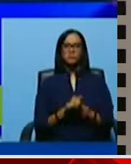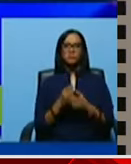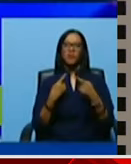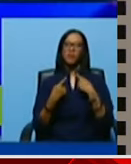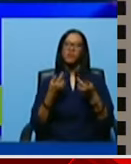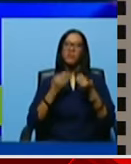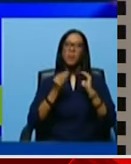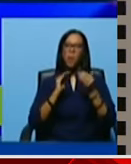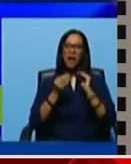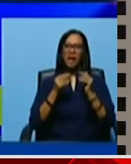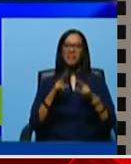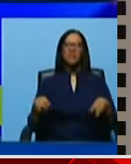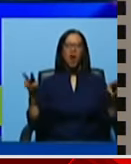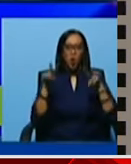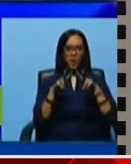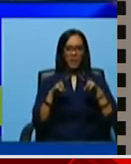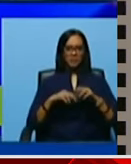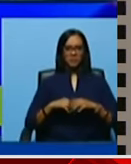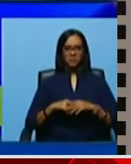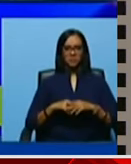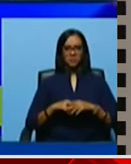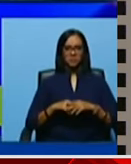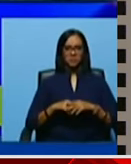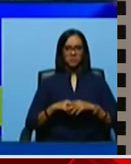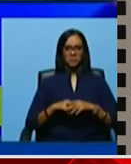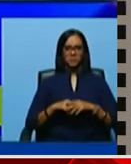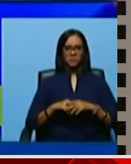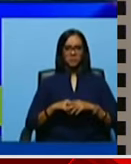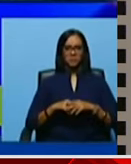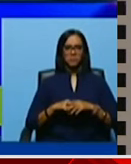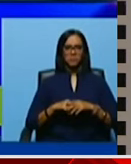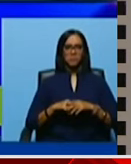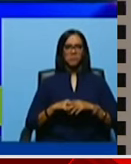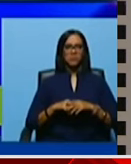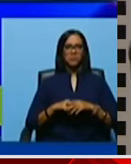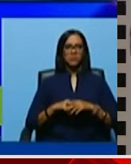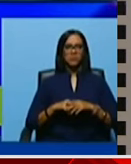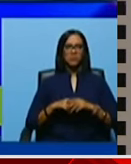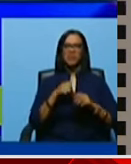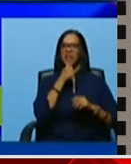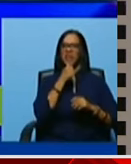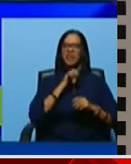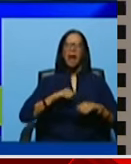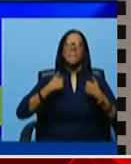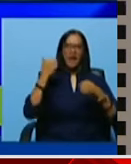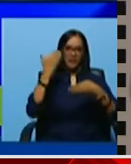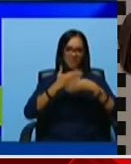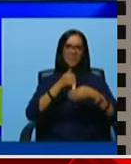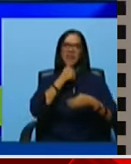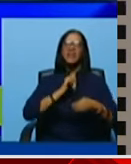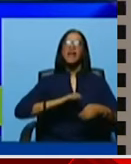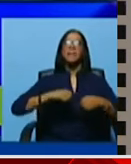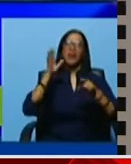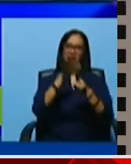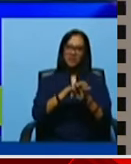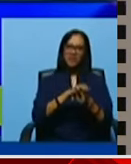reconocer defender auspiciar Y de alguna manera reivindicar Cuáles son las leyes son las leyes de Isabel la Católica de los indios son las